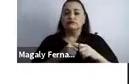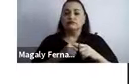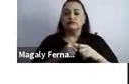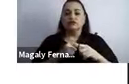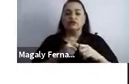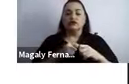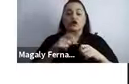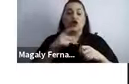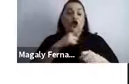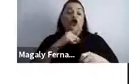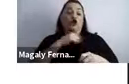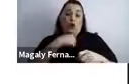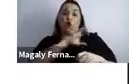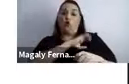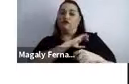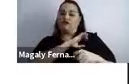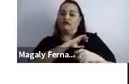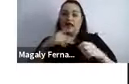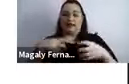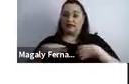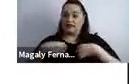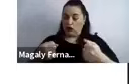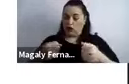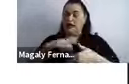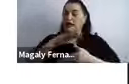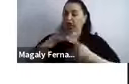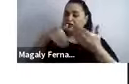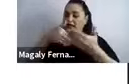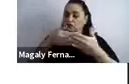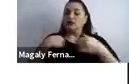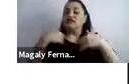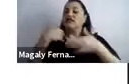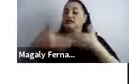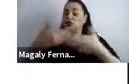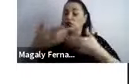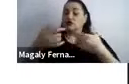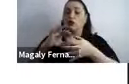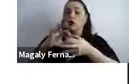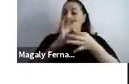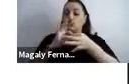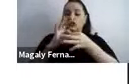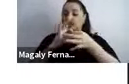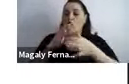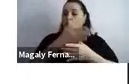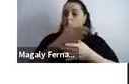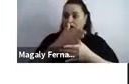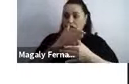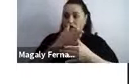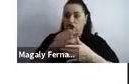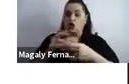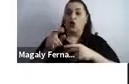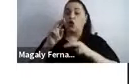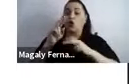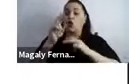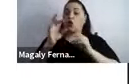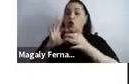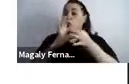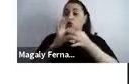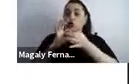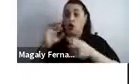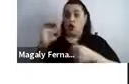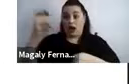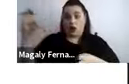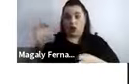oficial de salud y luego coordinador de las políticas y programas de salud en la cooperación en la Unión Europea, y todo ello me llevó